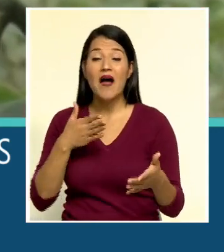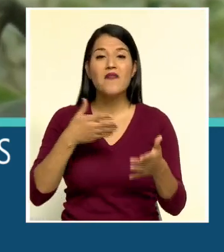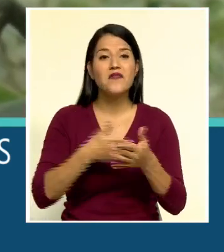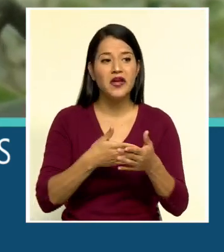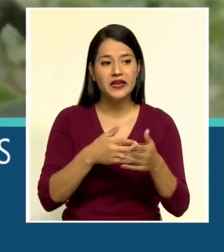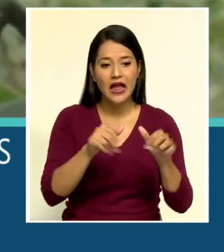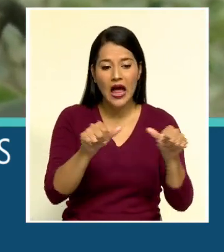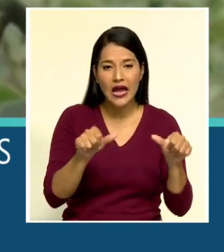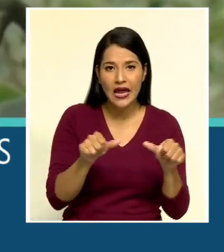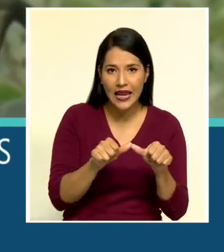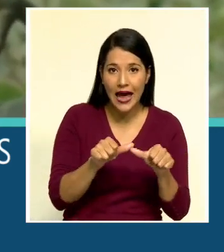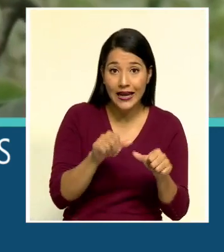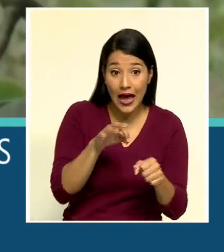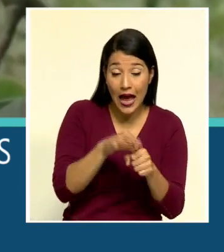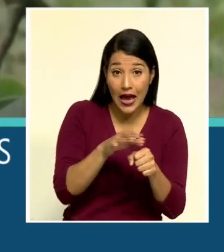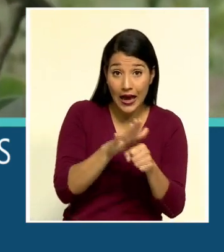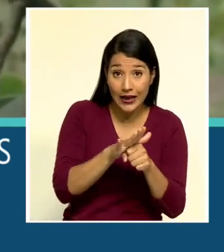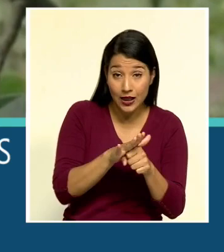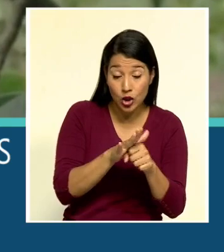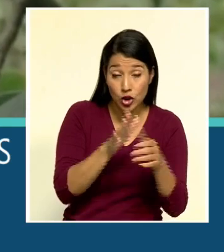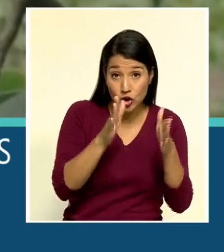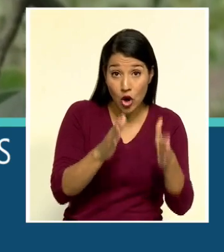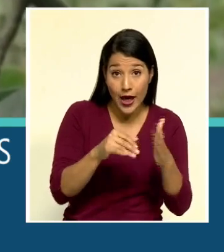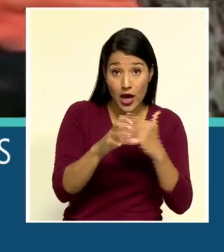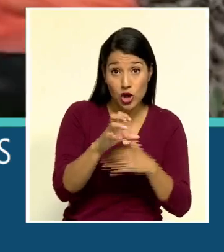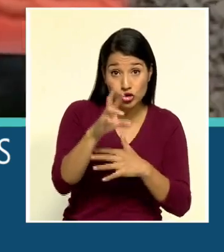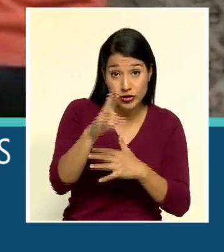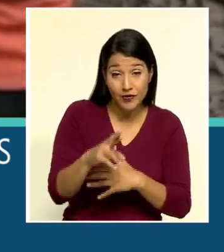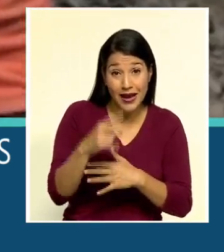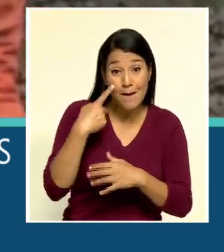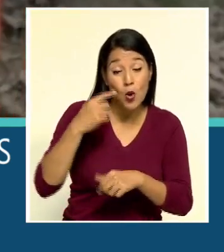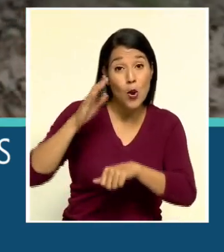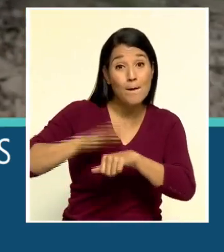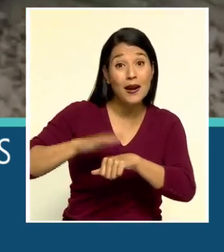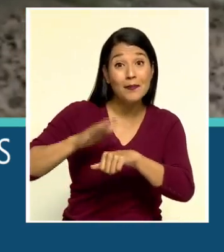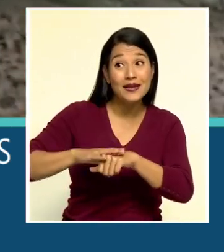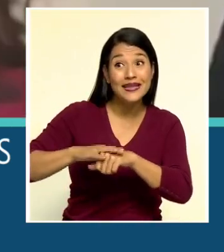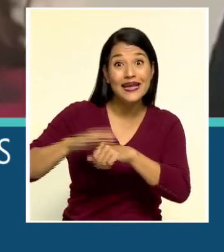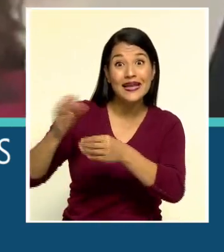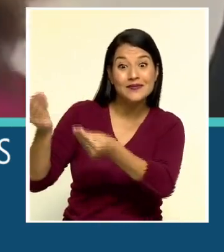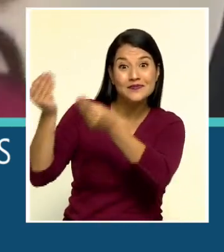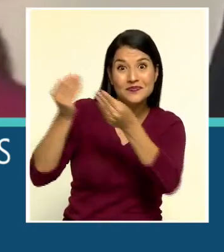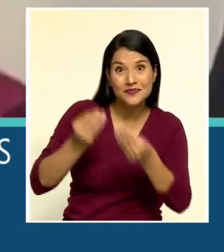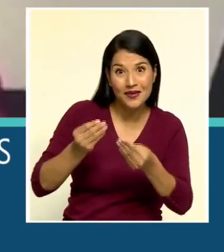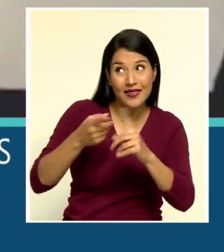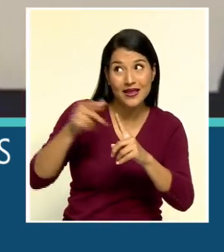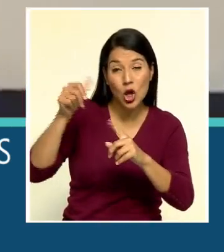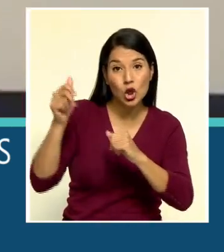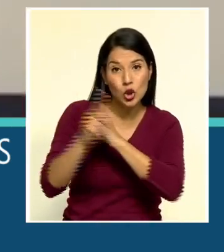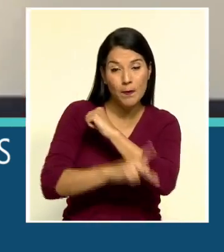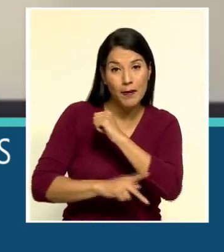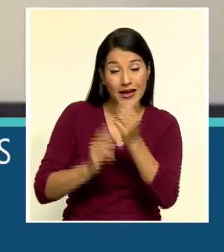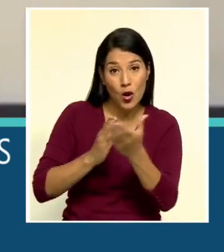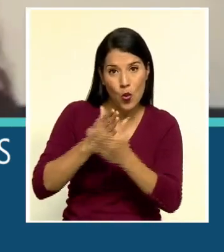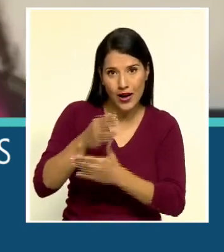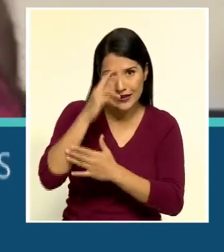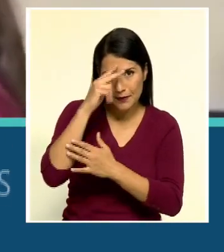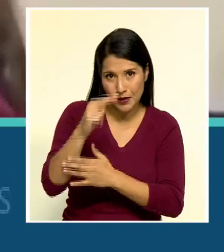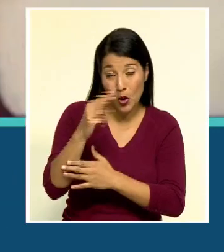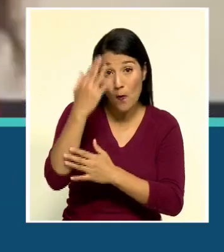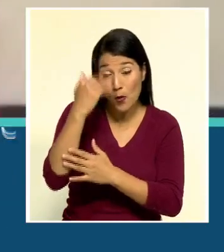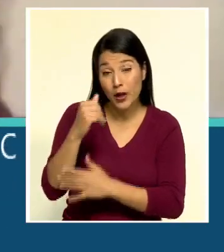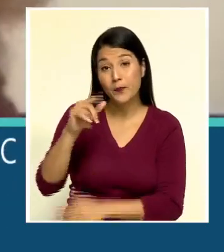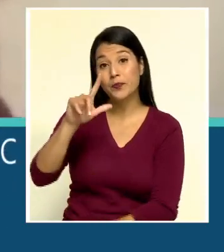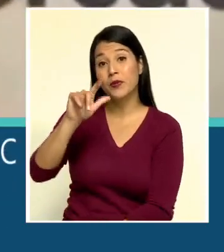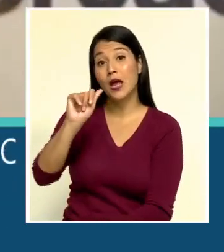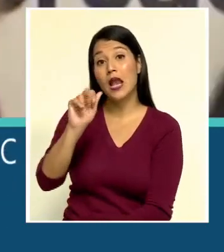sector agricultor costarricense al abrir la importación de aguacate mexicano. Las declaraciones las dio luego de que Laura Bonilla,